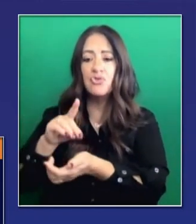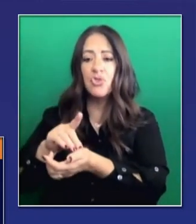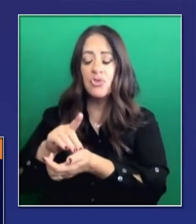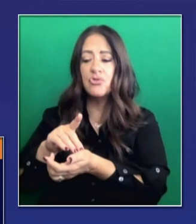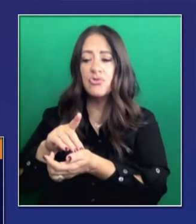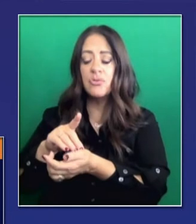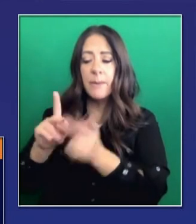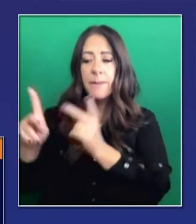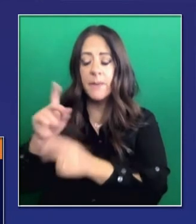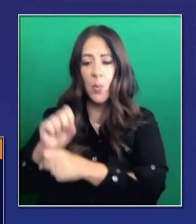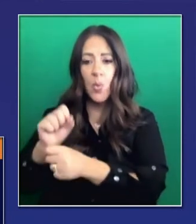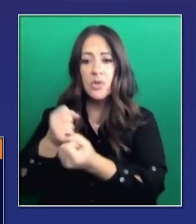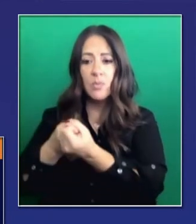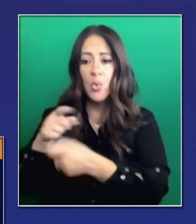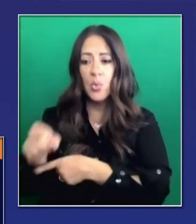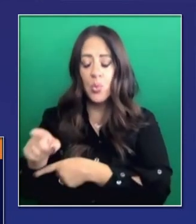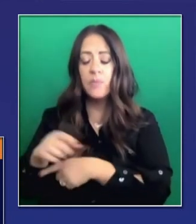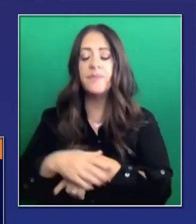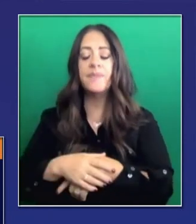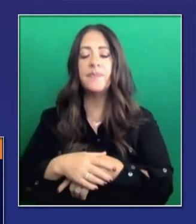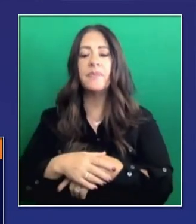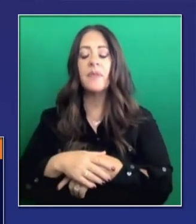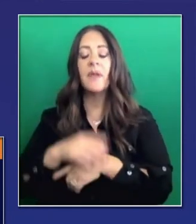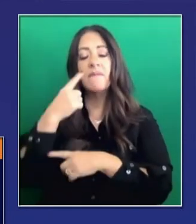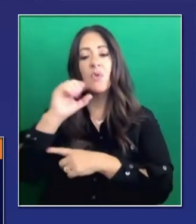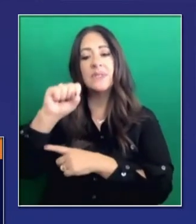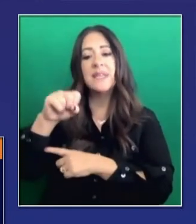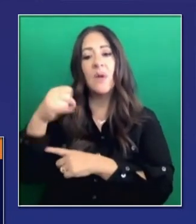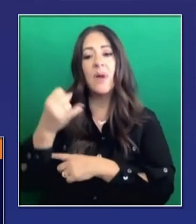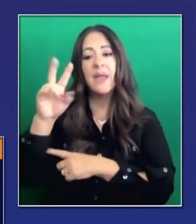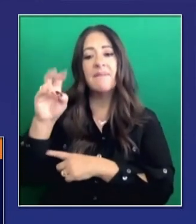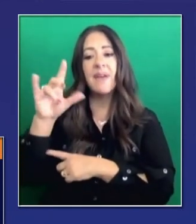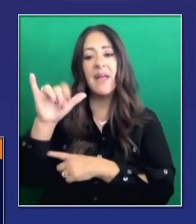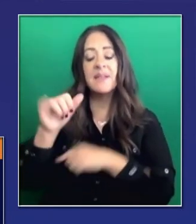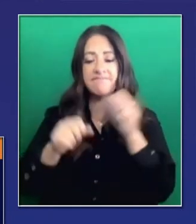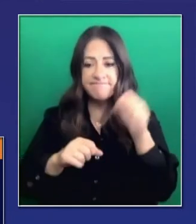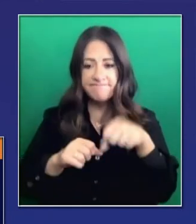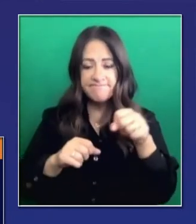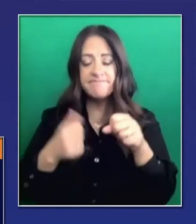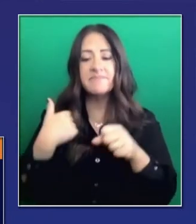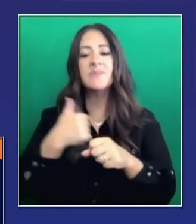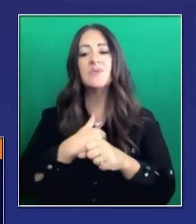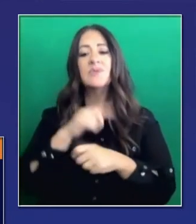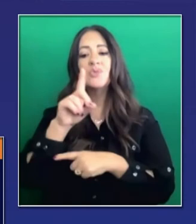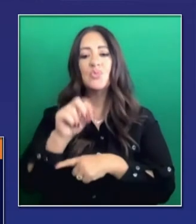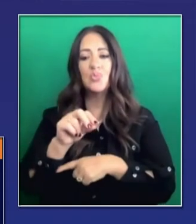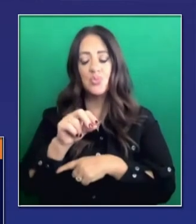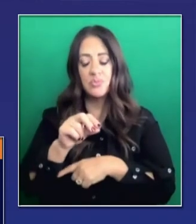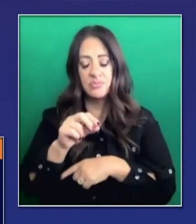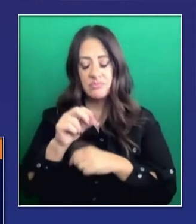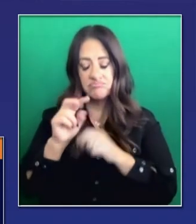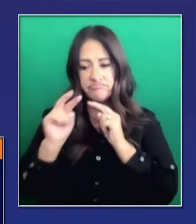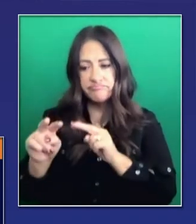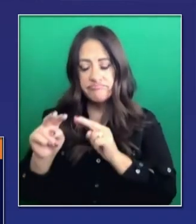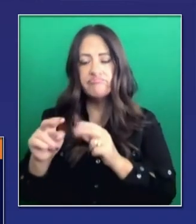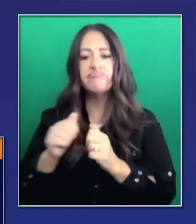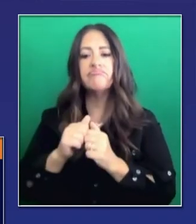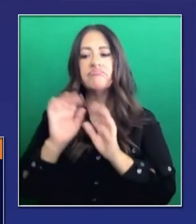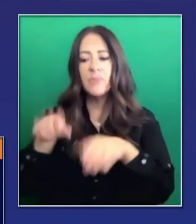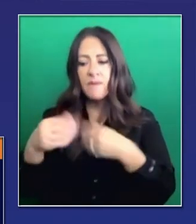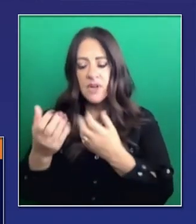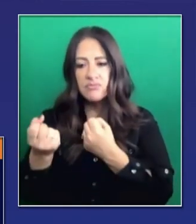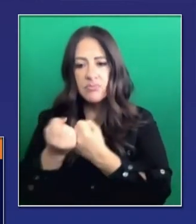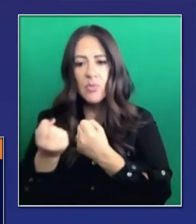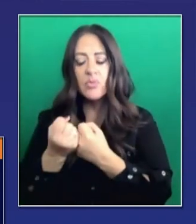Afortunadamente, en gran parte del Valle Central hemos enfocado los recursos de personal, como lo decía el